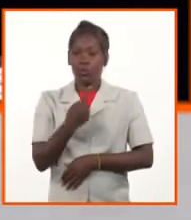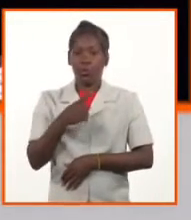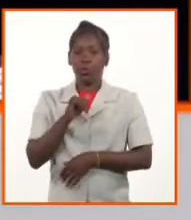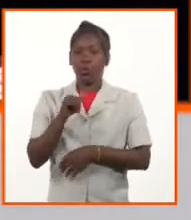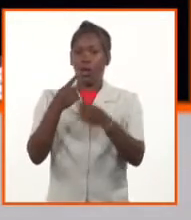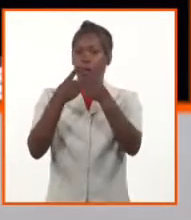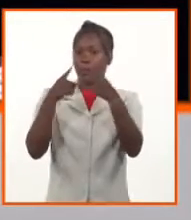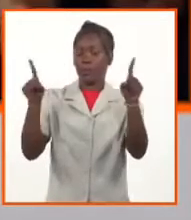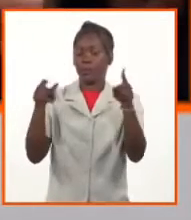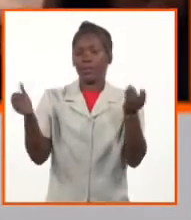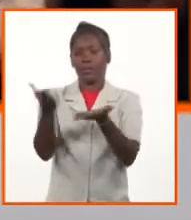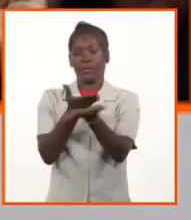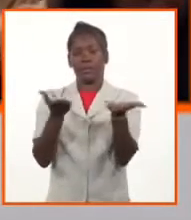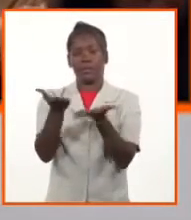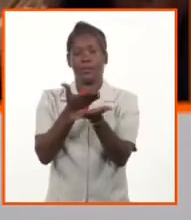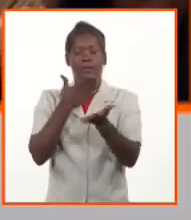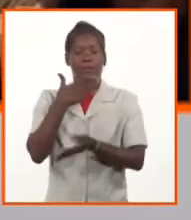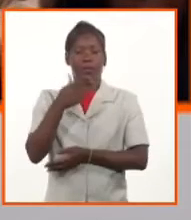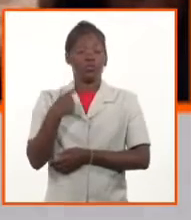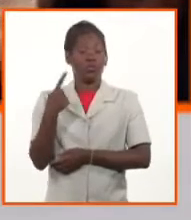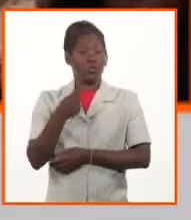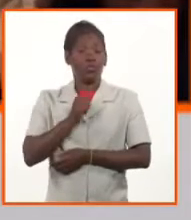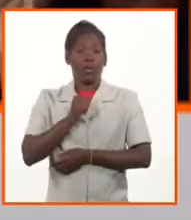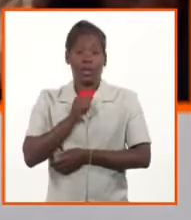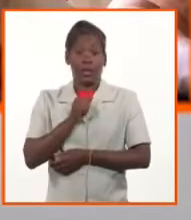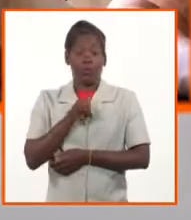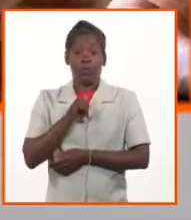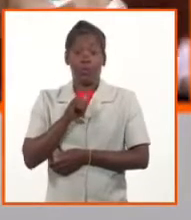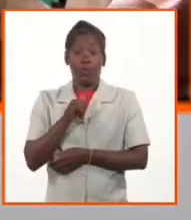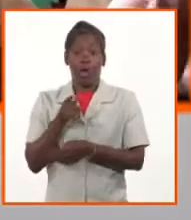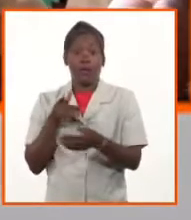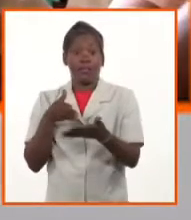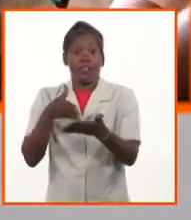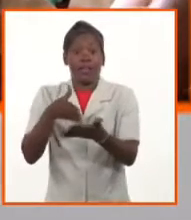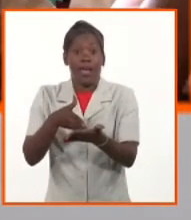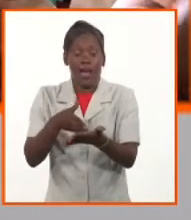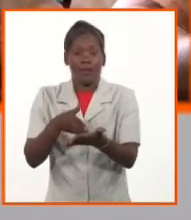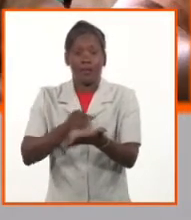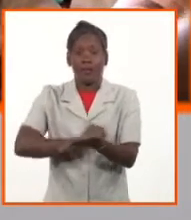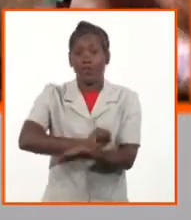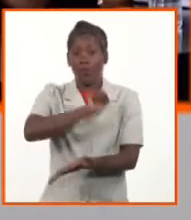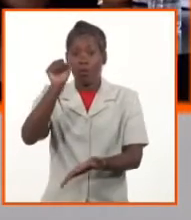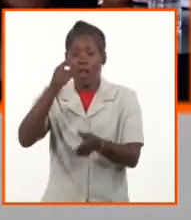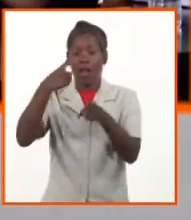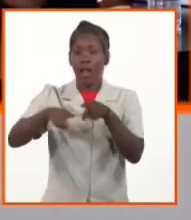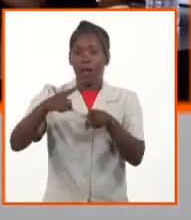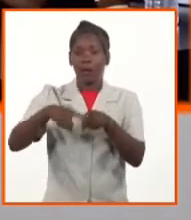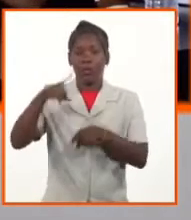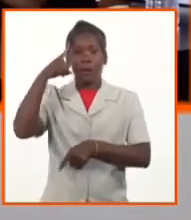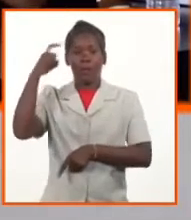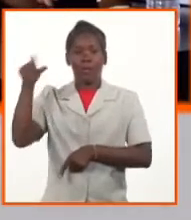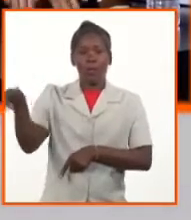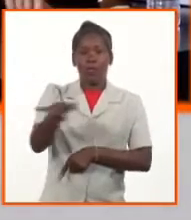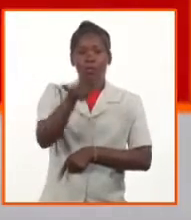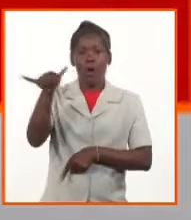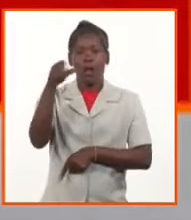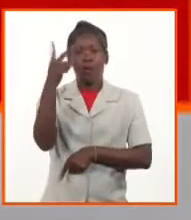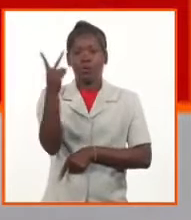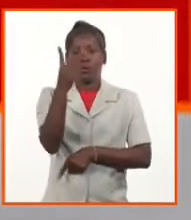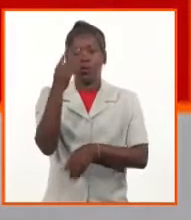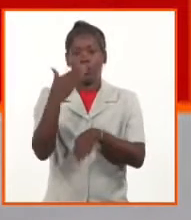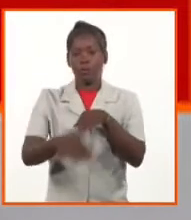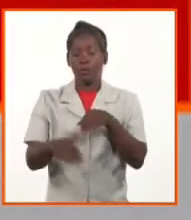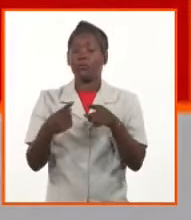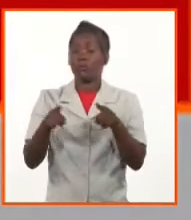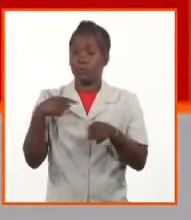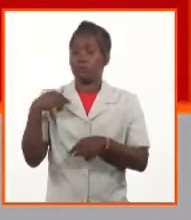nosotros tratamos de estar lo más cerca posible de la obra de Luis y Sergio, de su pensamiento. Sabemos que nos tienen que acompañar